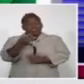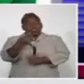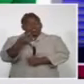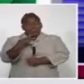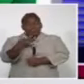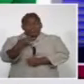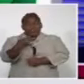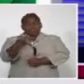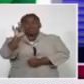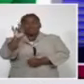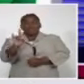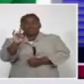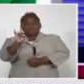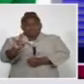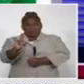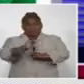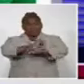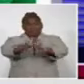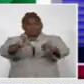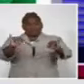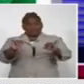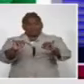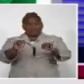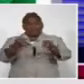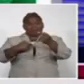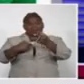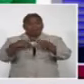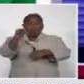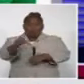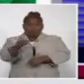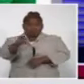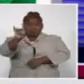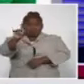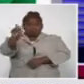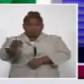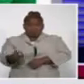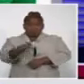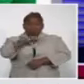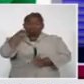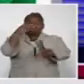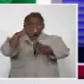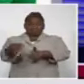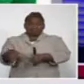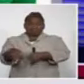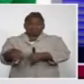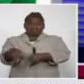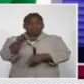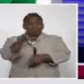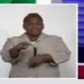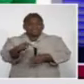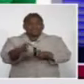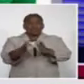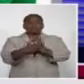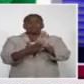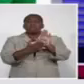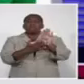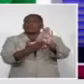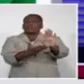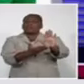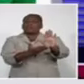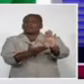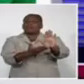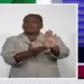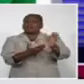9 tuvimos que informar en el día de hoy, lo cual reitera y demuestra que